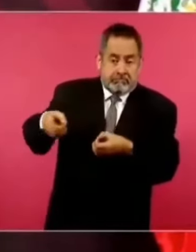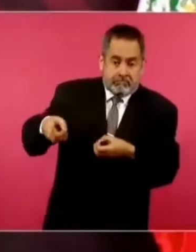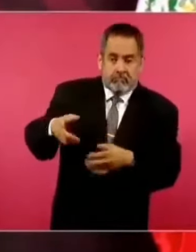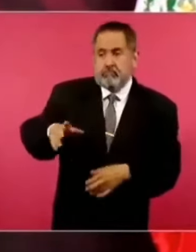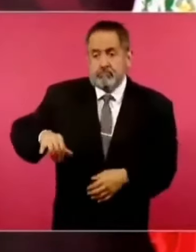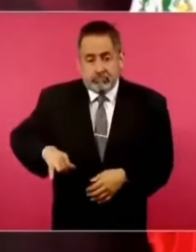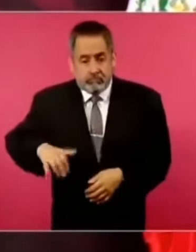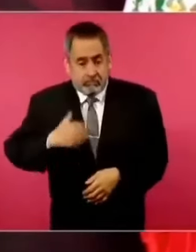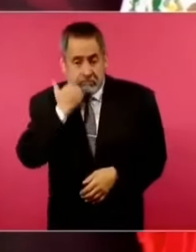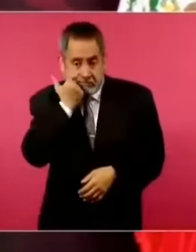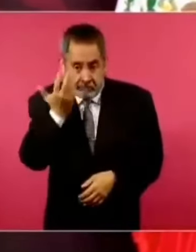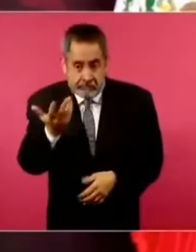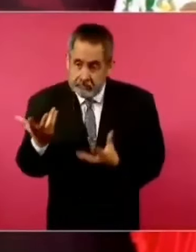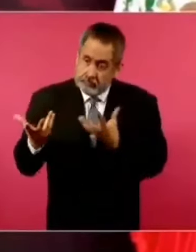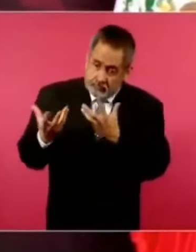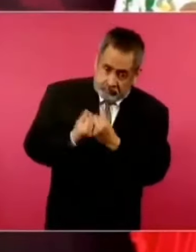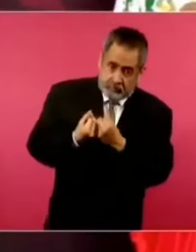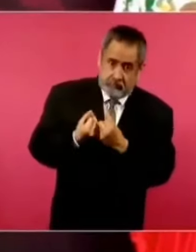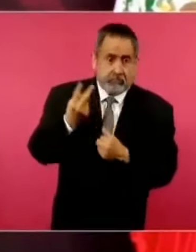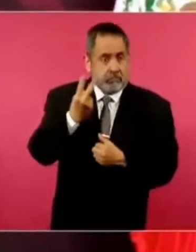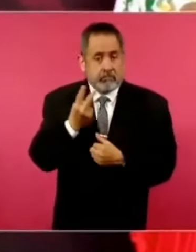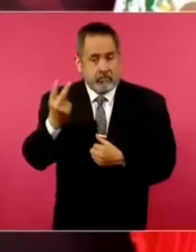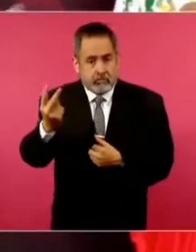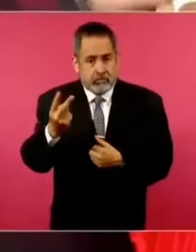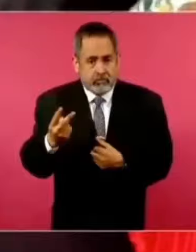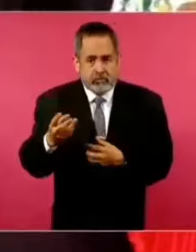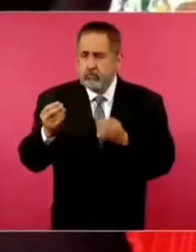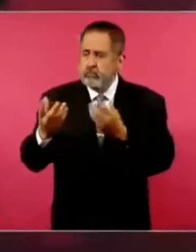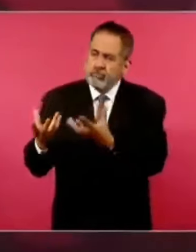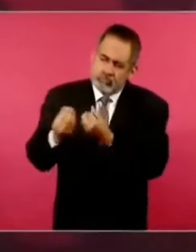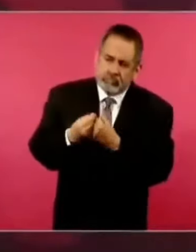interés en que caminemos, pues,